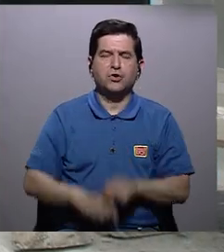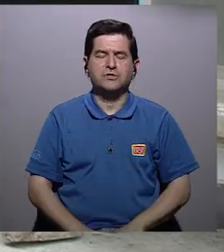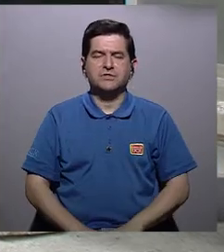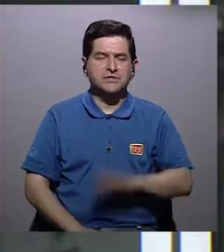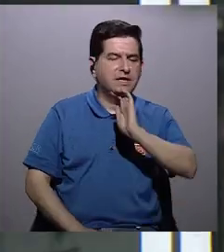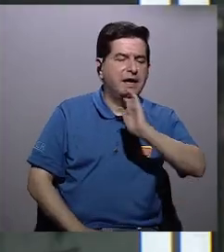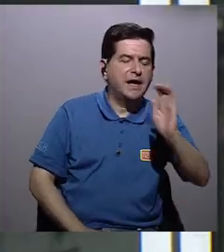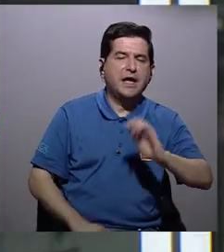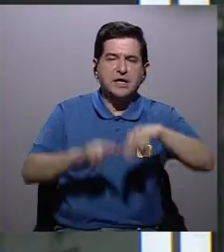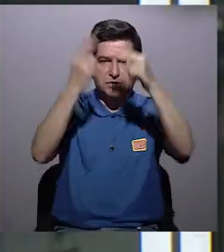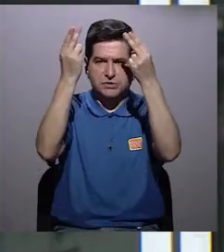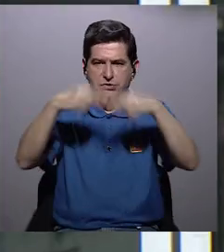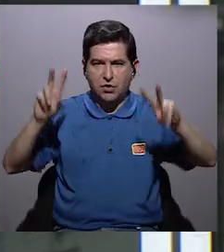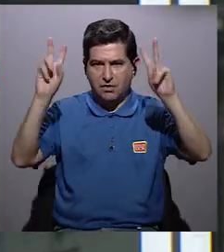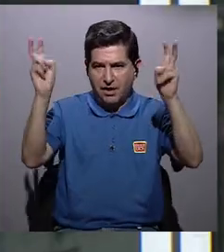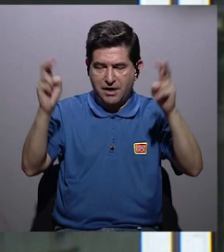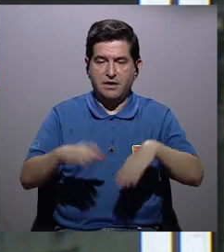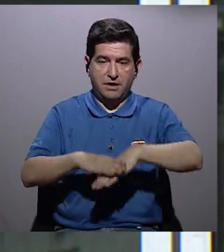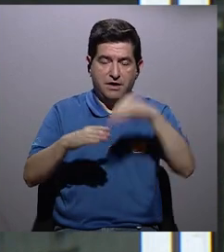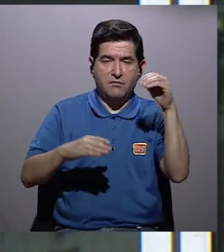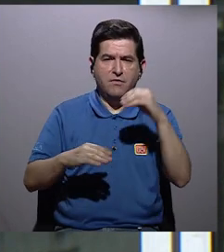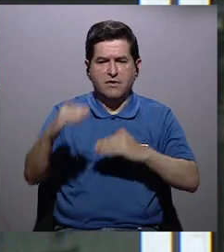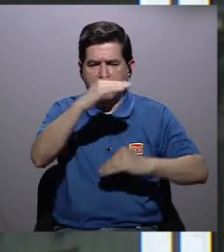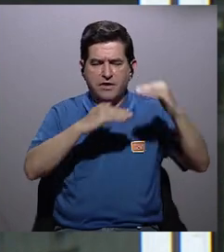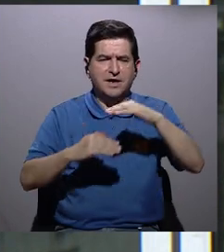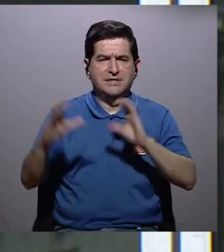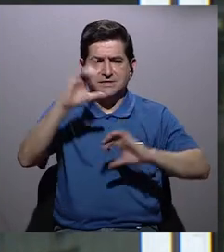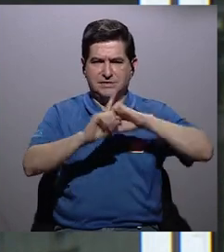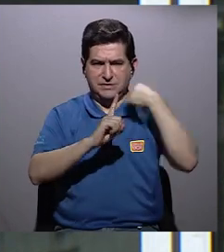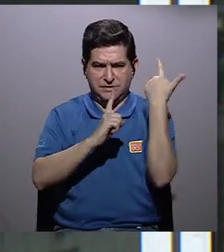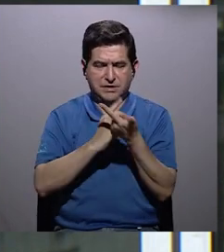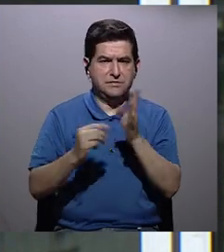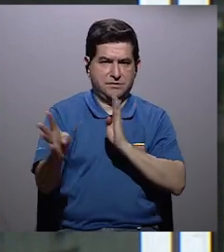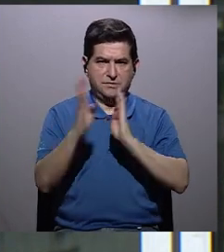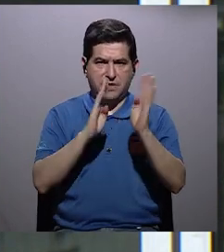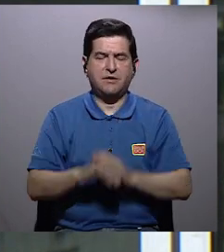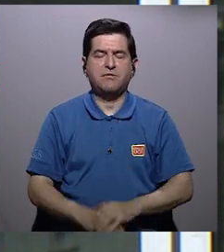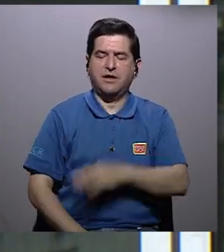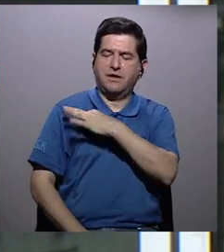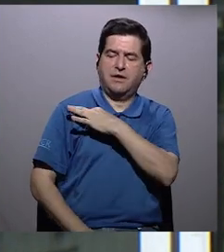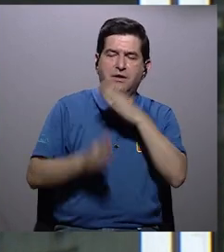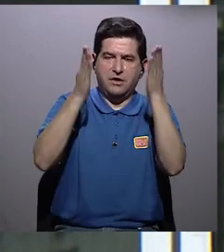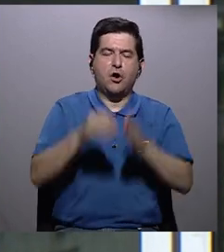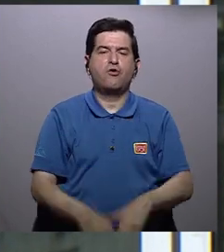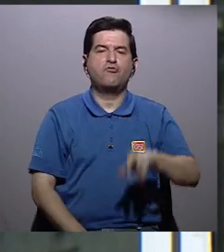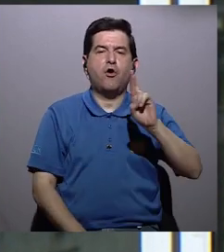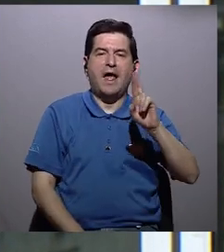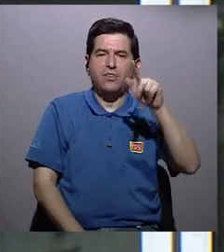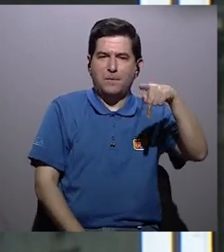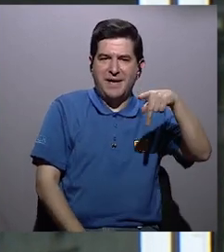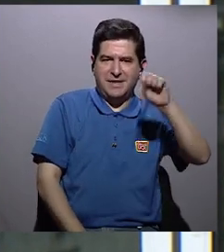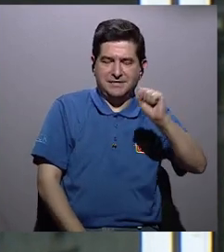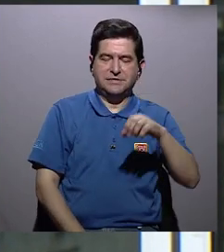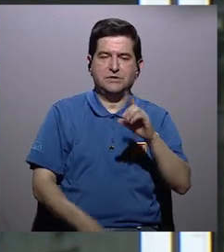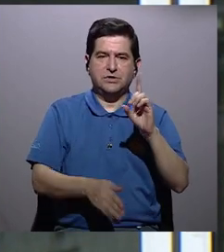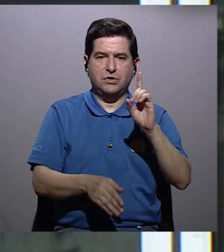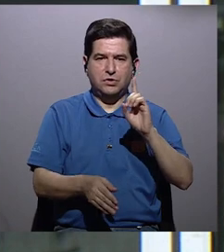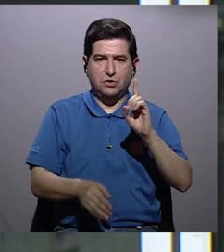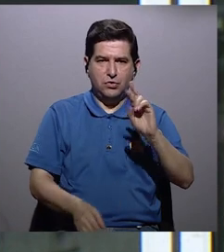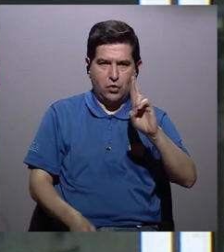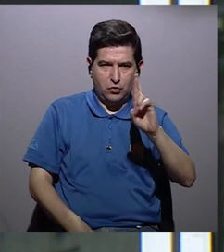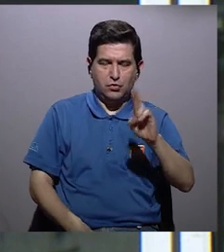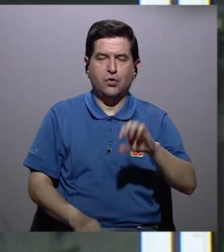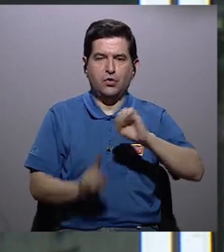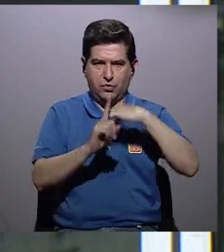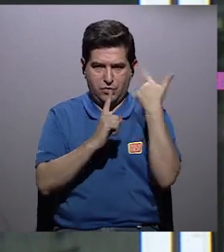Kids Online. Estamos en las afueras de la Facultad de Ciencias Sociales para conversar con nuestro invitado, Rolando Pérez Sánchez. Él es doctor en